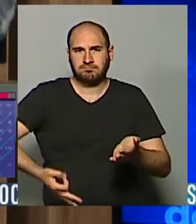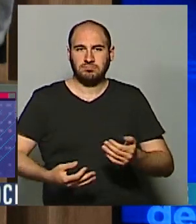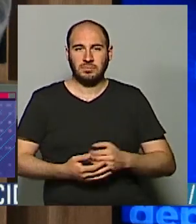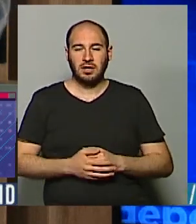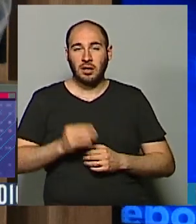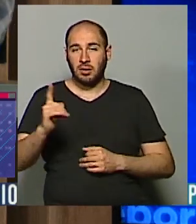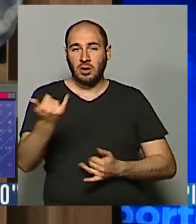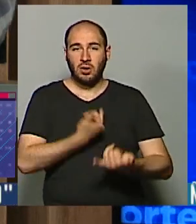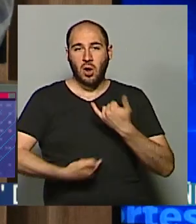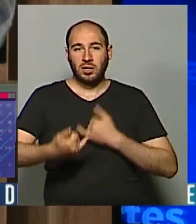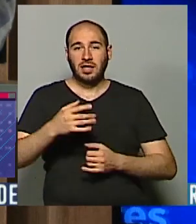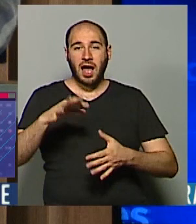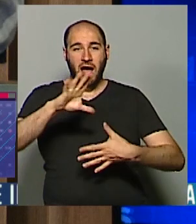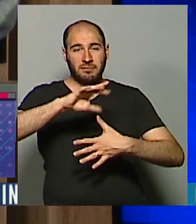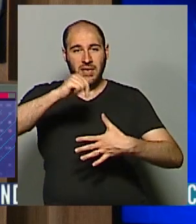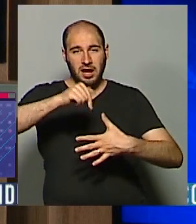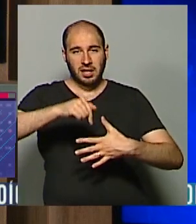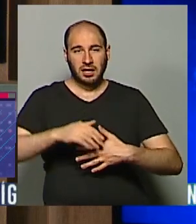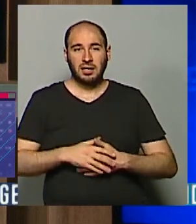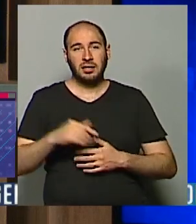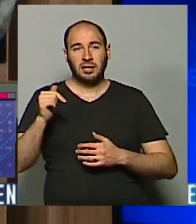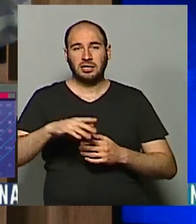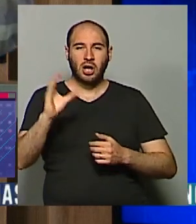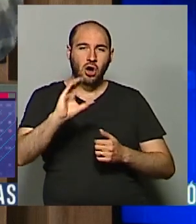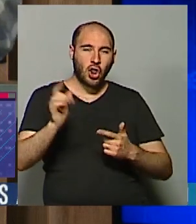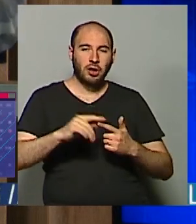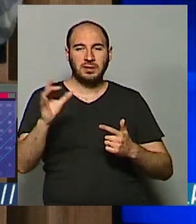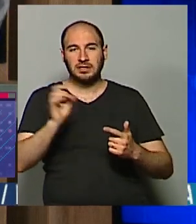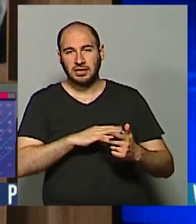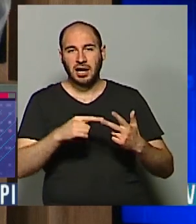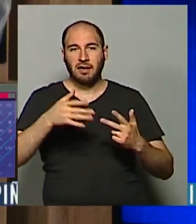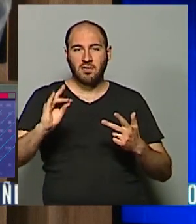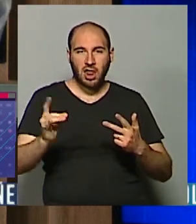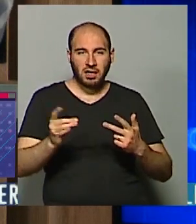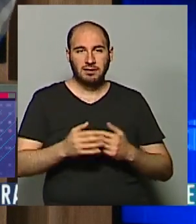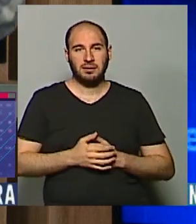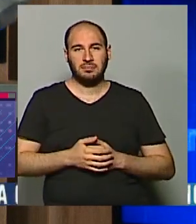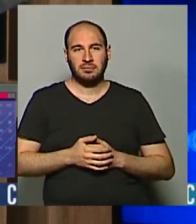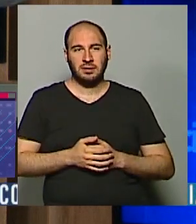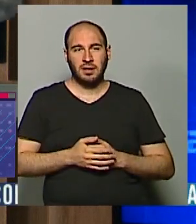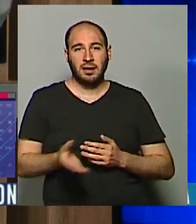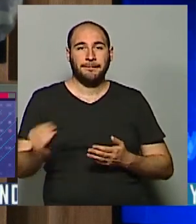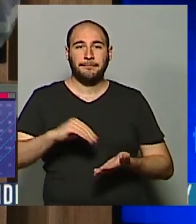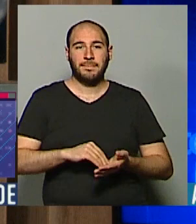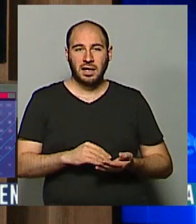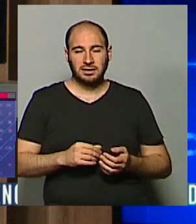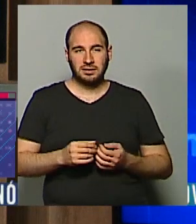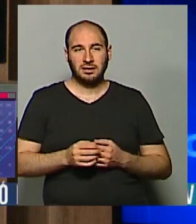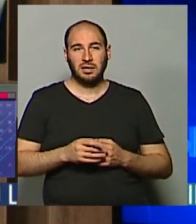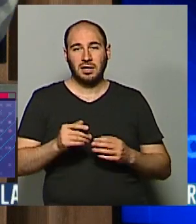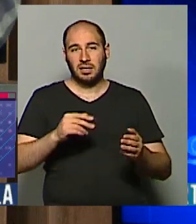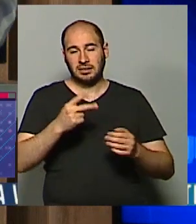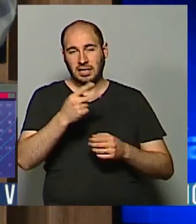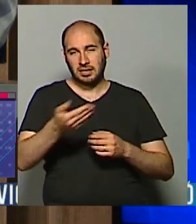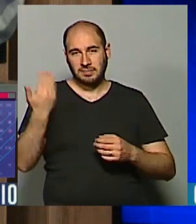Y como dijiste, América Latina tiene el caso de Colombia, tiene el caso de Chile, Bolivia, ¿no es cierto? Sumado, no sé, hace unas